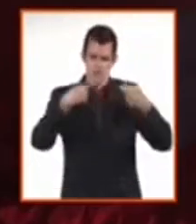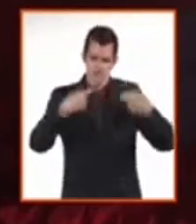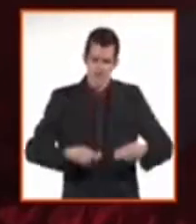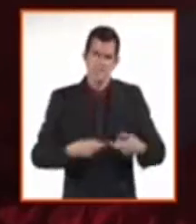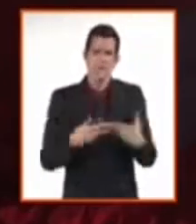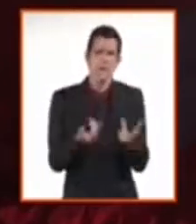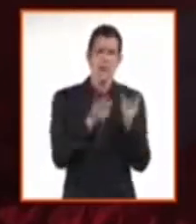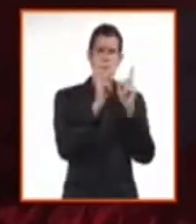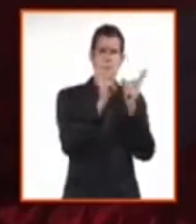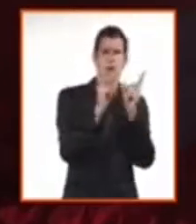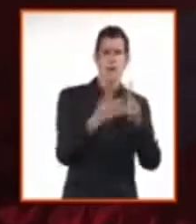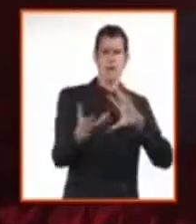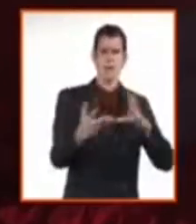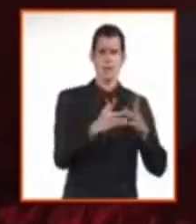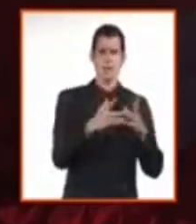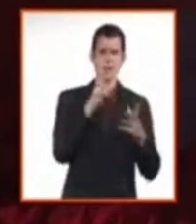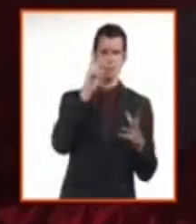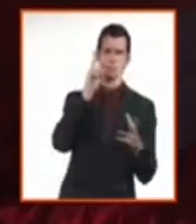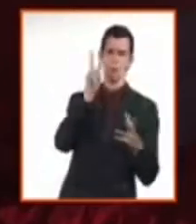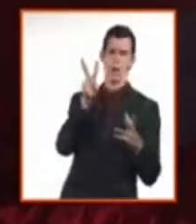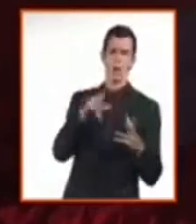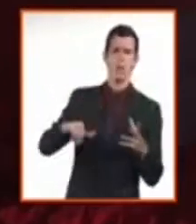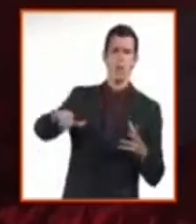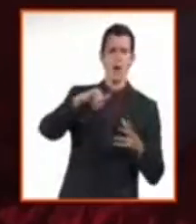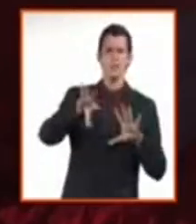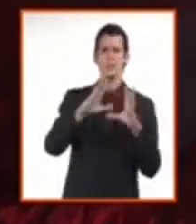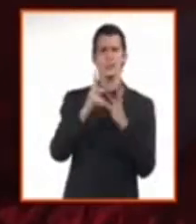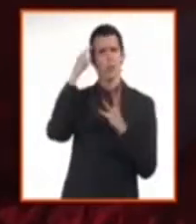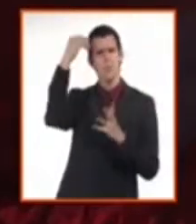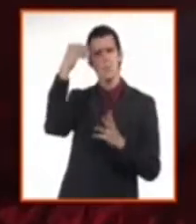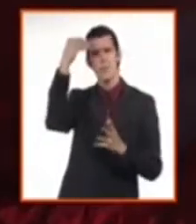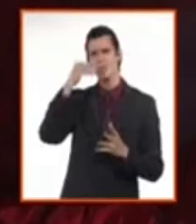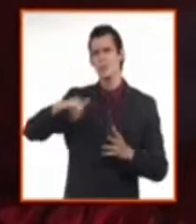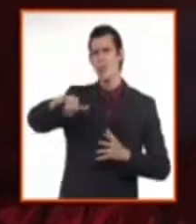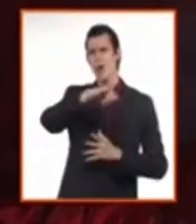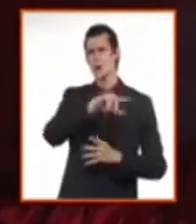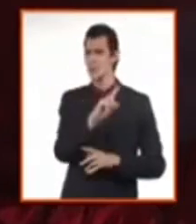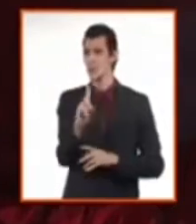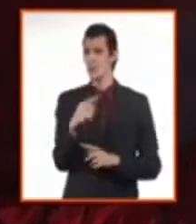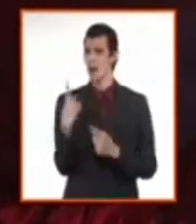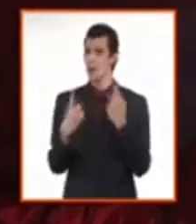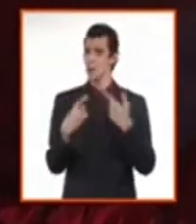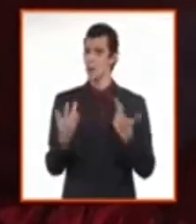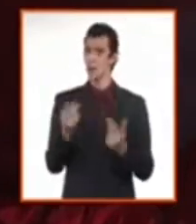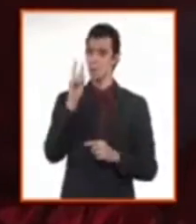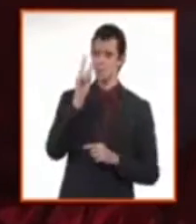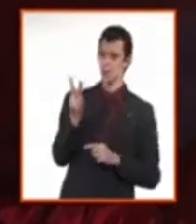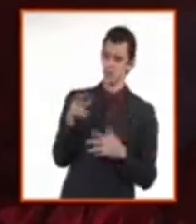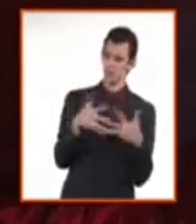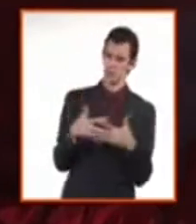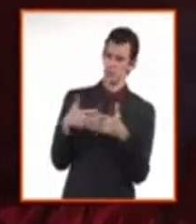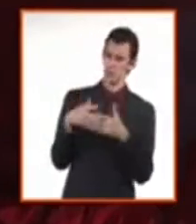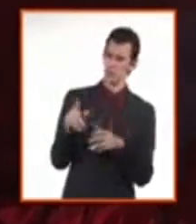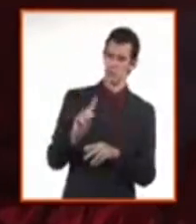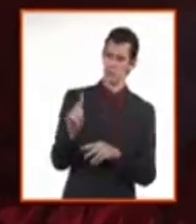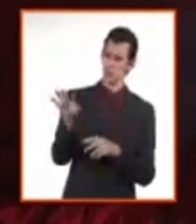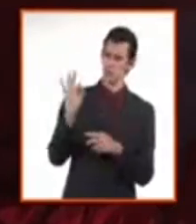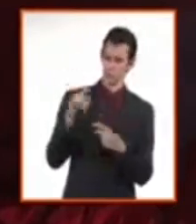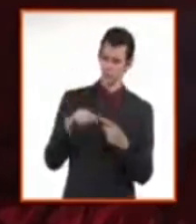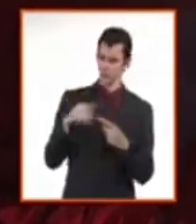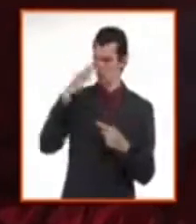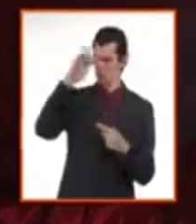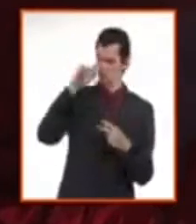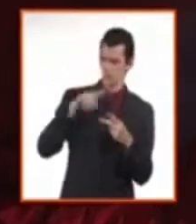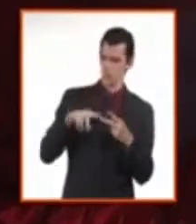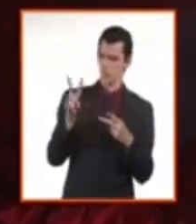quienes participan de la cumbre sino que también hay un cuestionamiento cada vez más sólido al sistema interamericano que creó eeuu